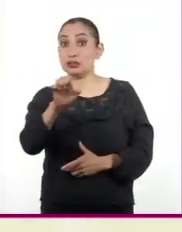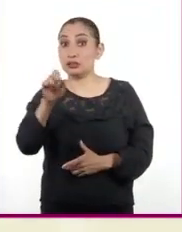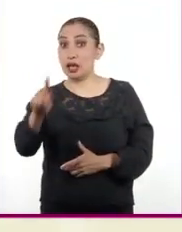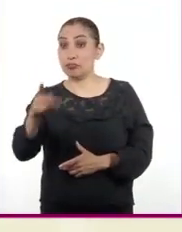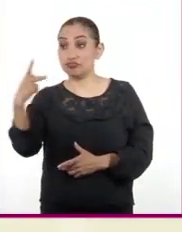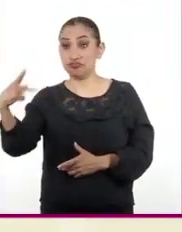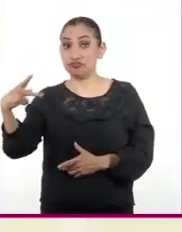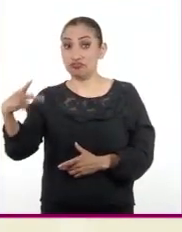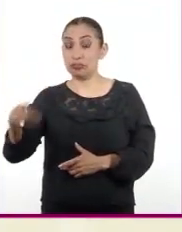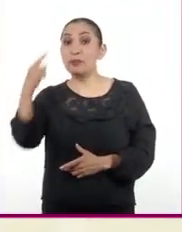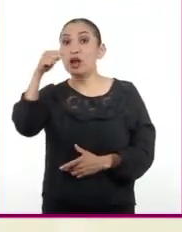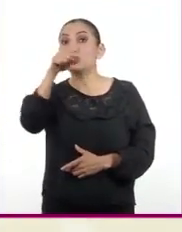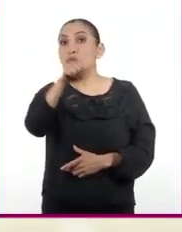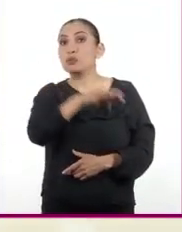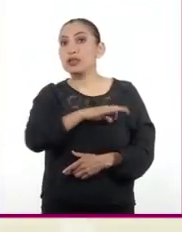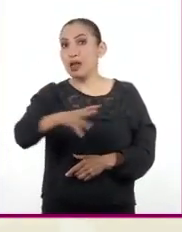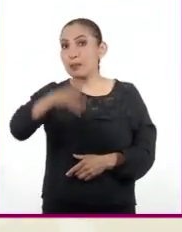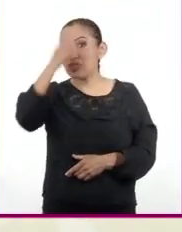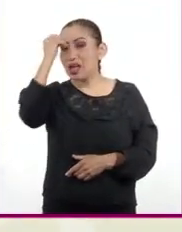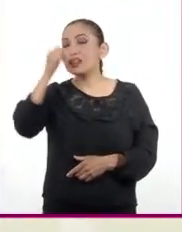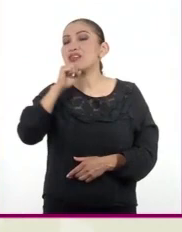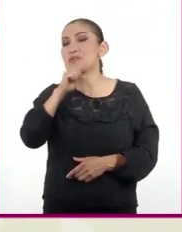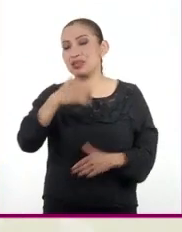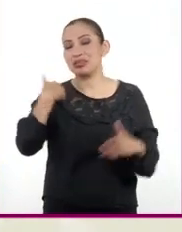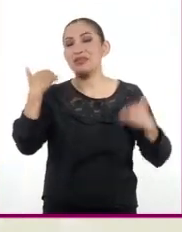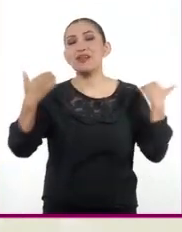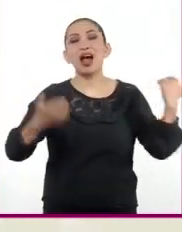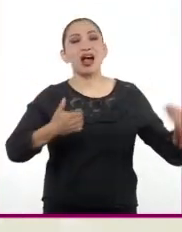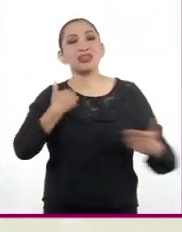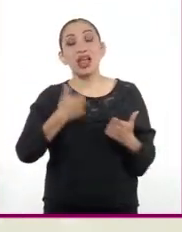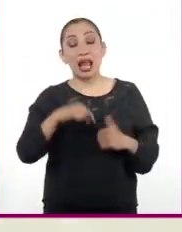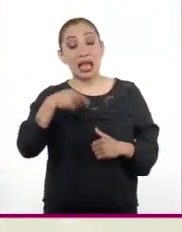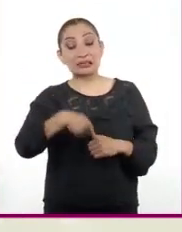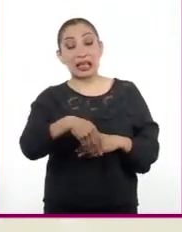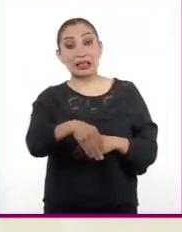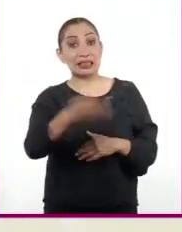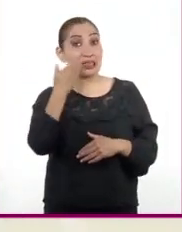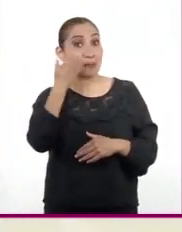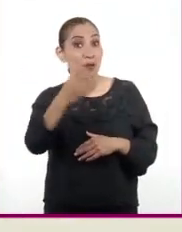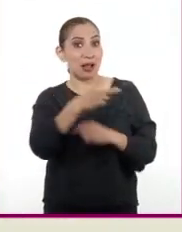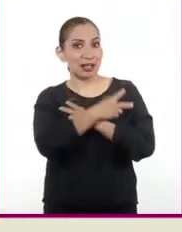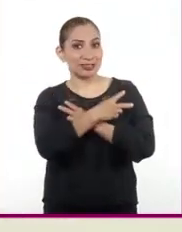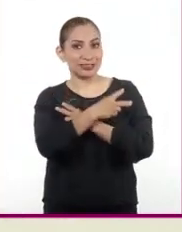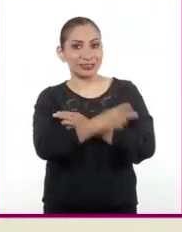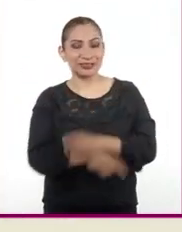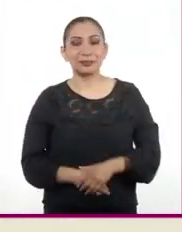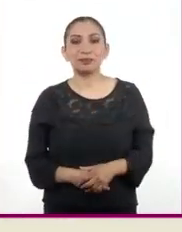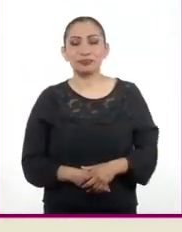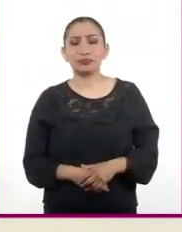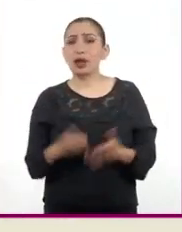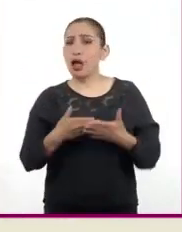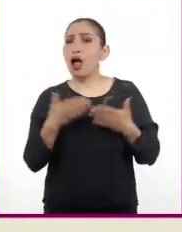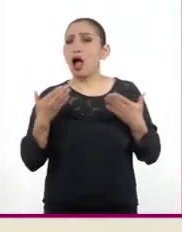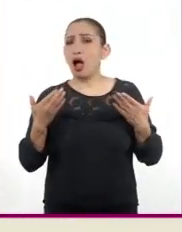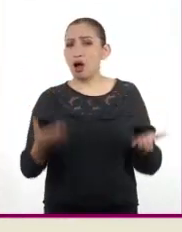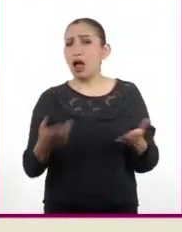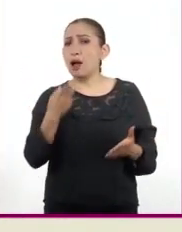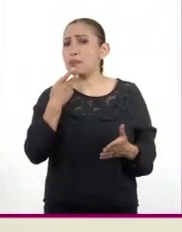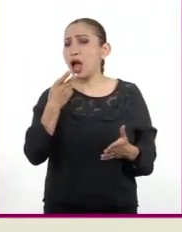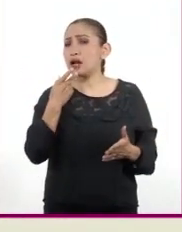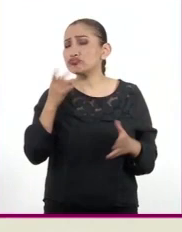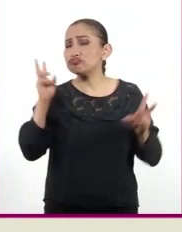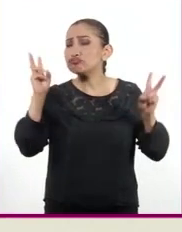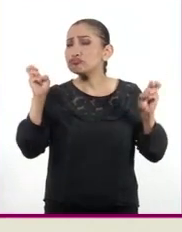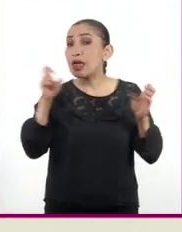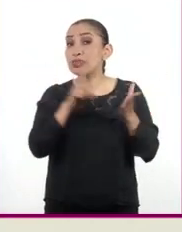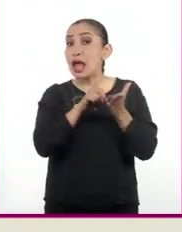Educación Pública para que puedan aprender y divertirse en este periodo vacacional. En esta ocasión, hablaremos acerca